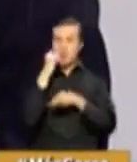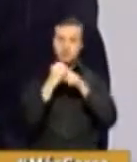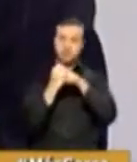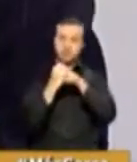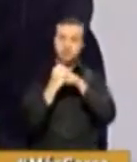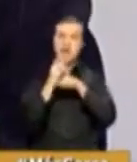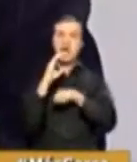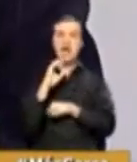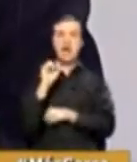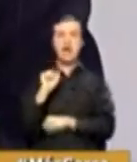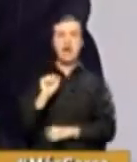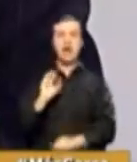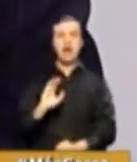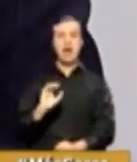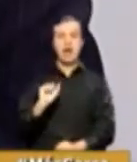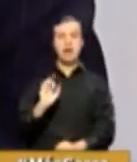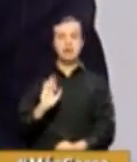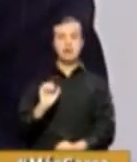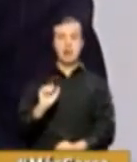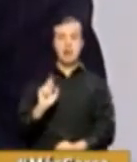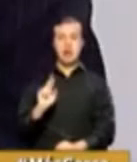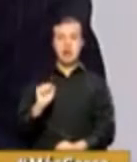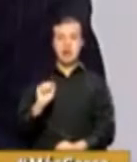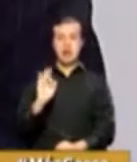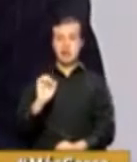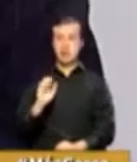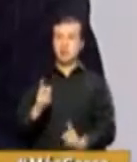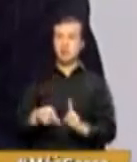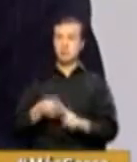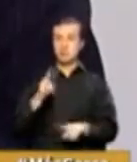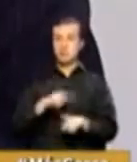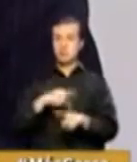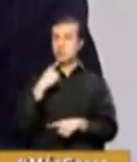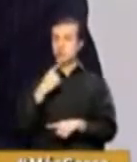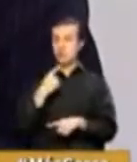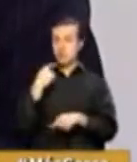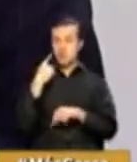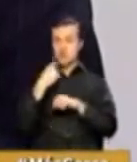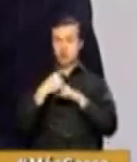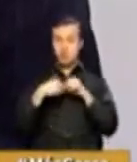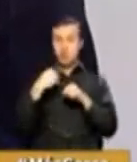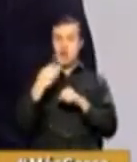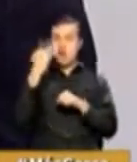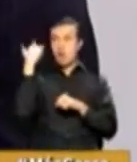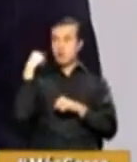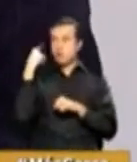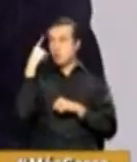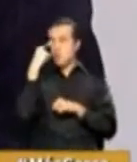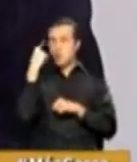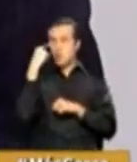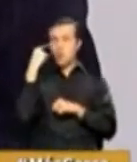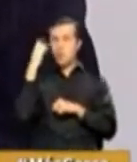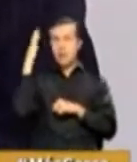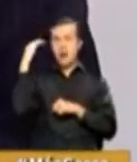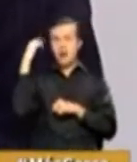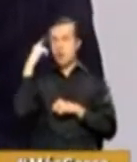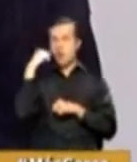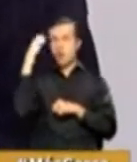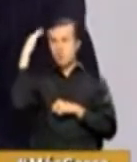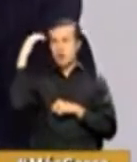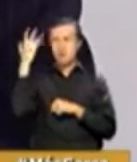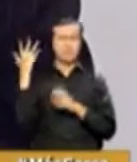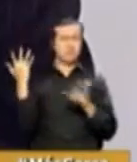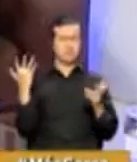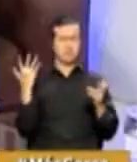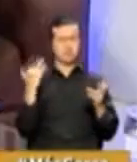de las dos ocasiones que acudí, me dijeron que tenía ojo vago. Entonces yo me conformé pero con